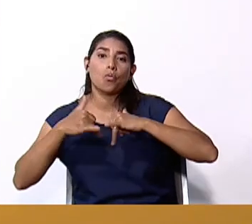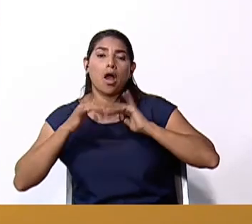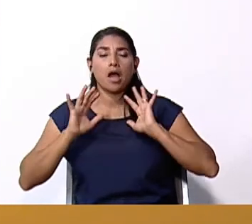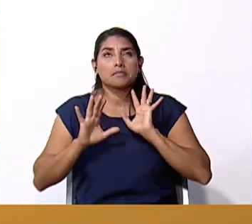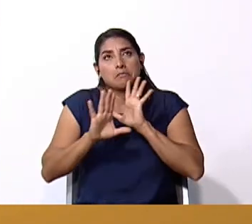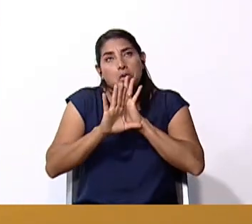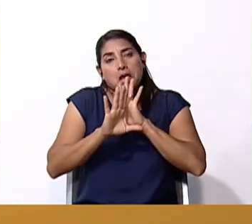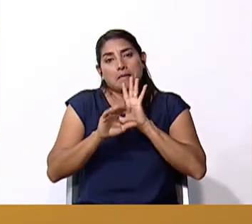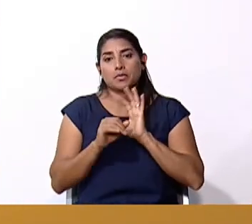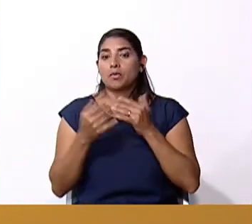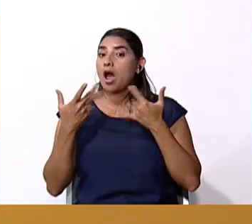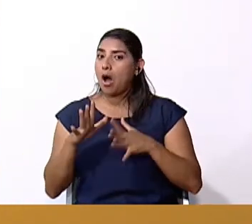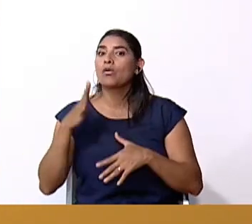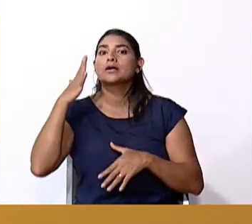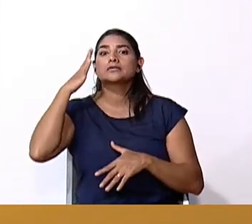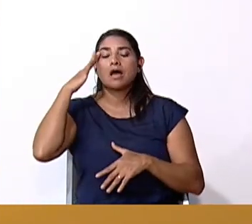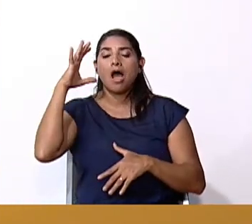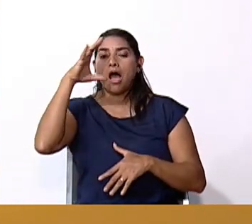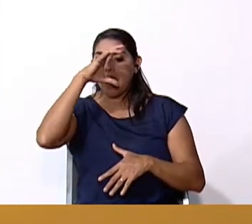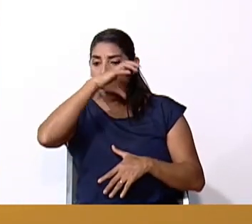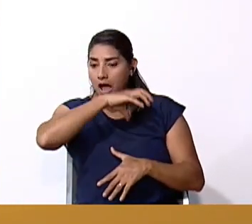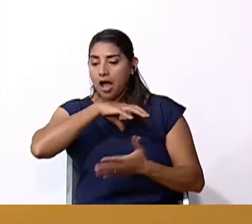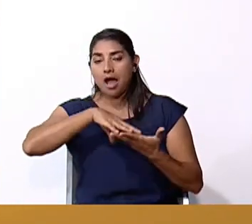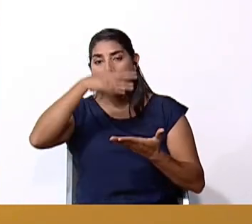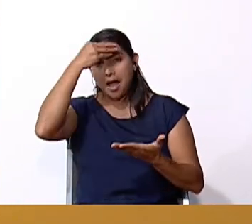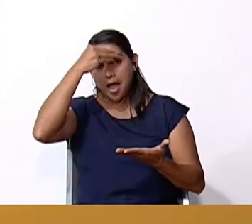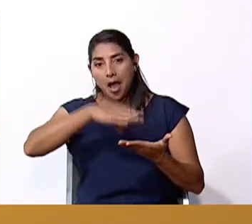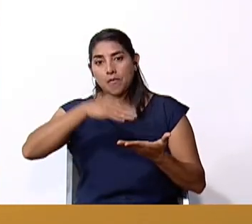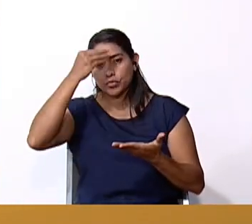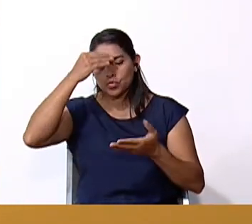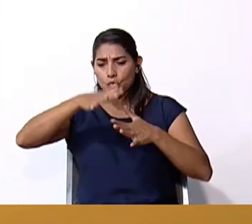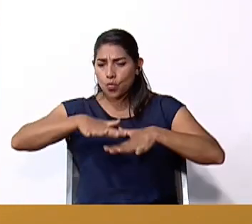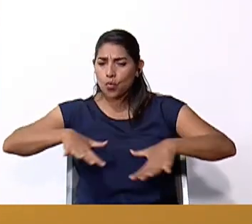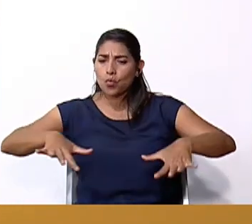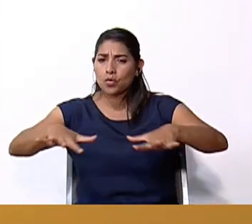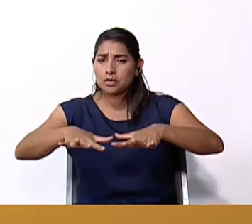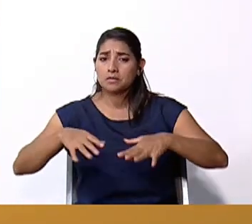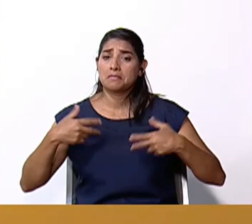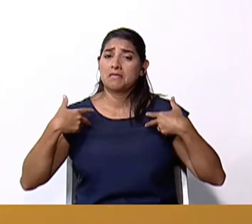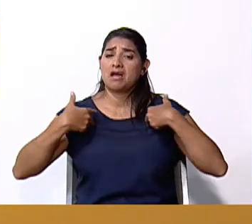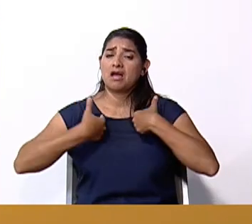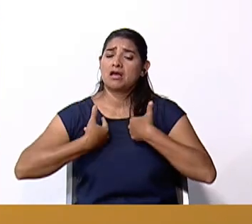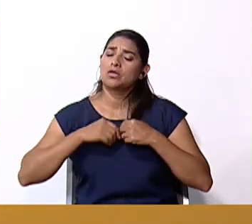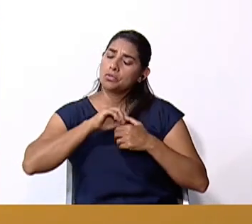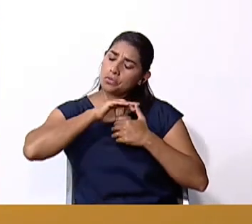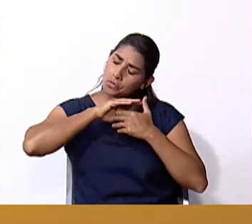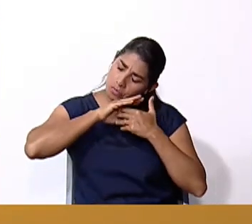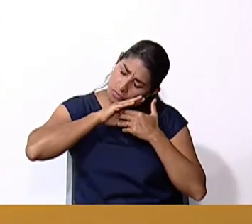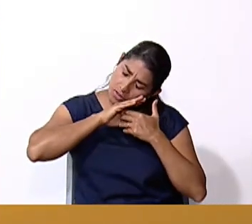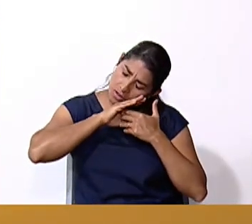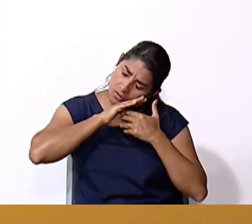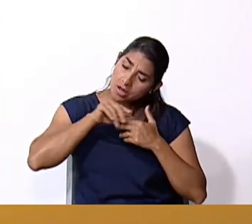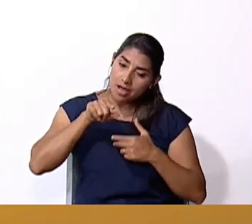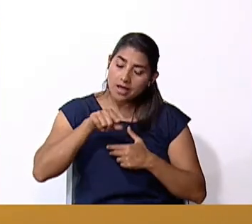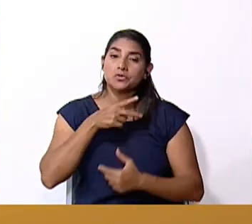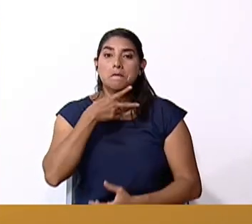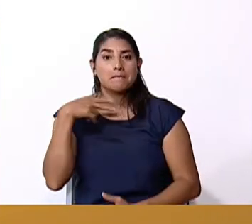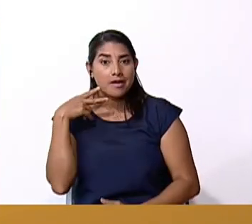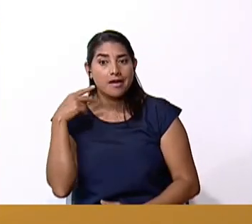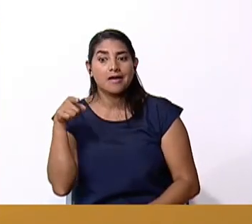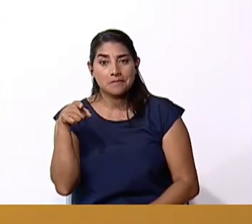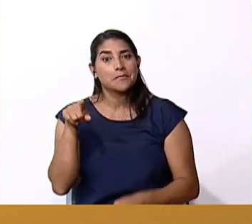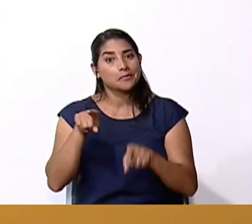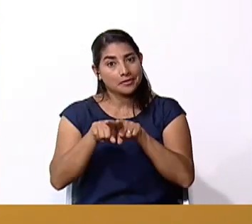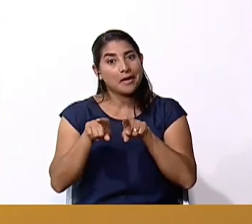por ejemplo, pero ya ahora nos dimos cuenta que también un estado, el perezoso está durmiendo, eso también es un